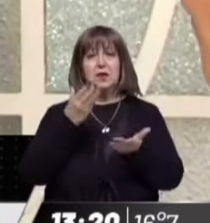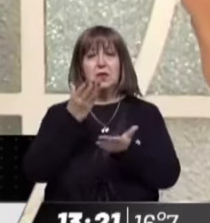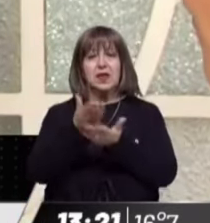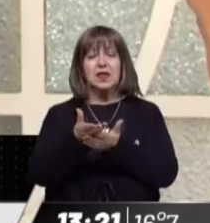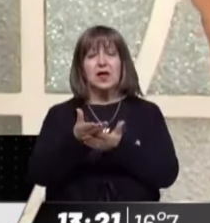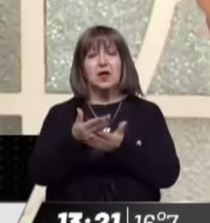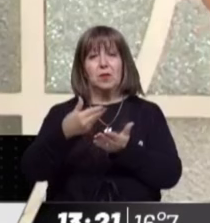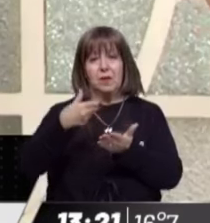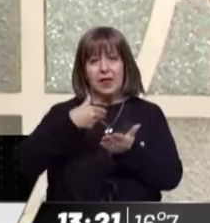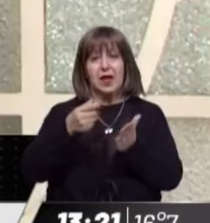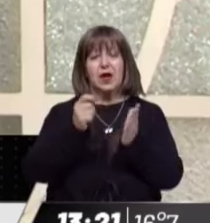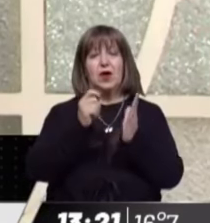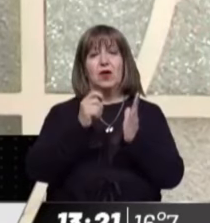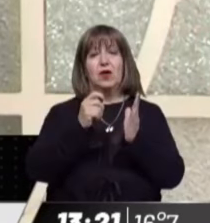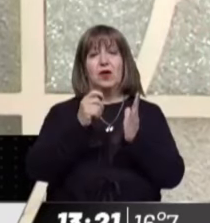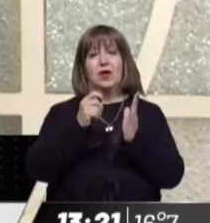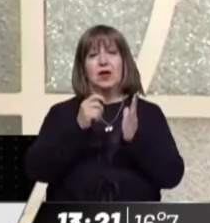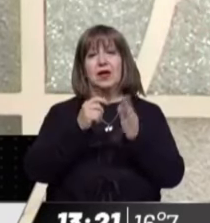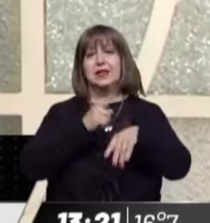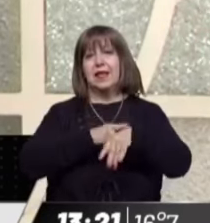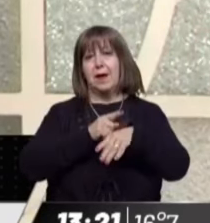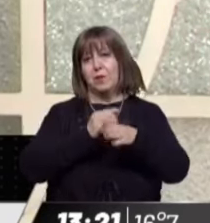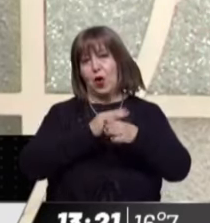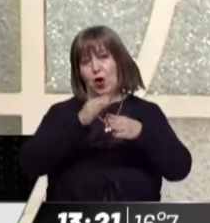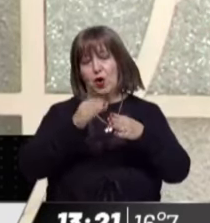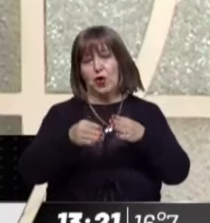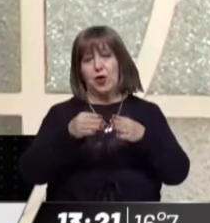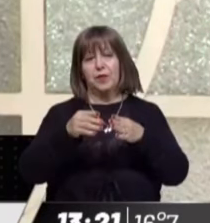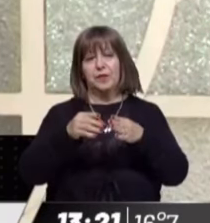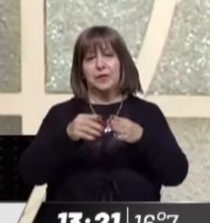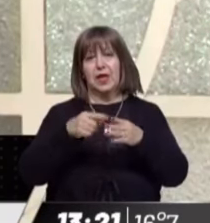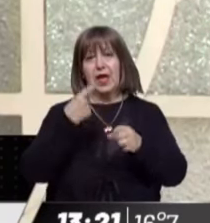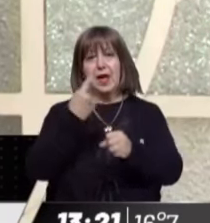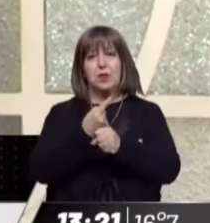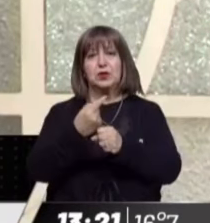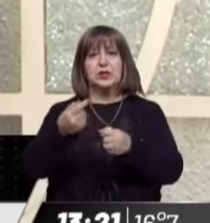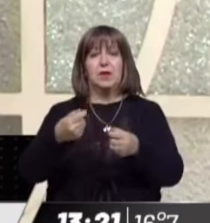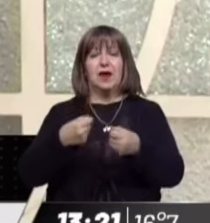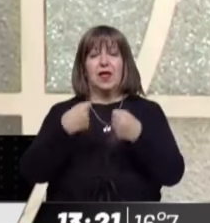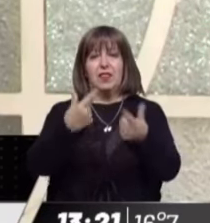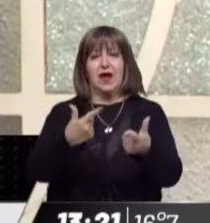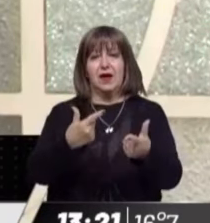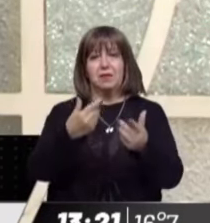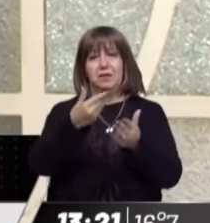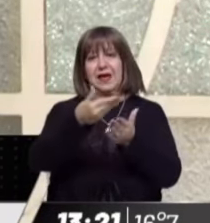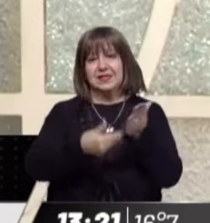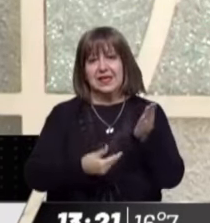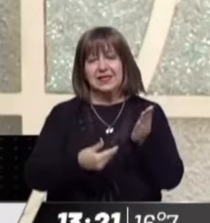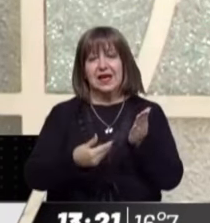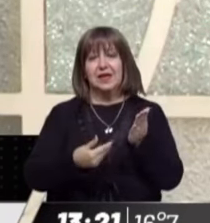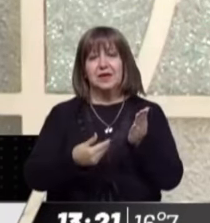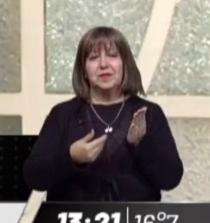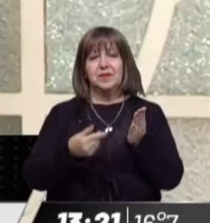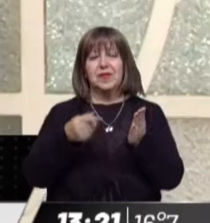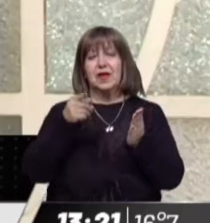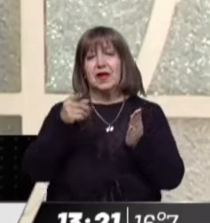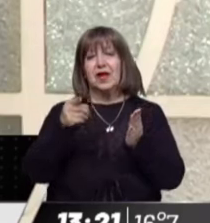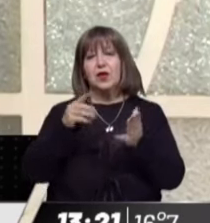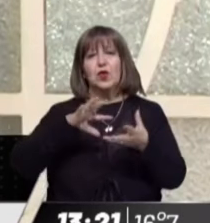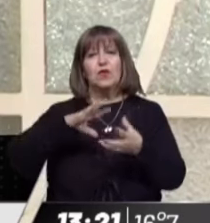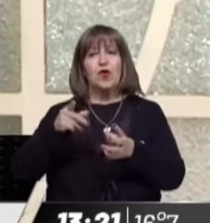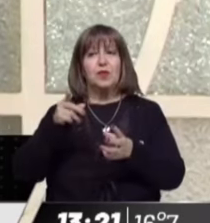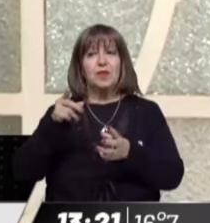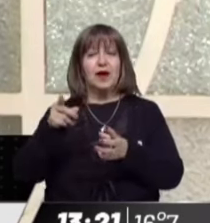de requisitos, lo cual, y con los plazos, que es imposible presentarlo. O sea, ellos tienen una